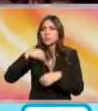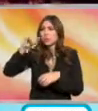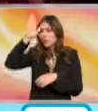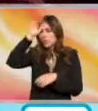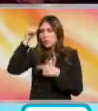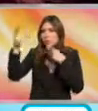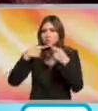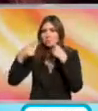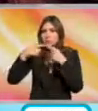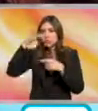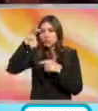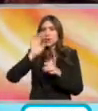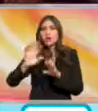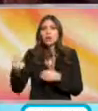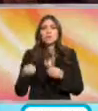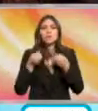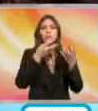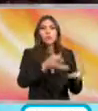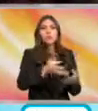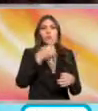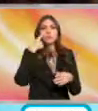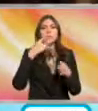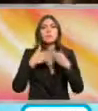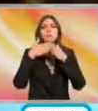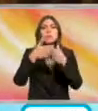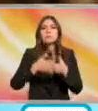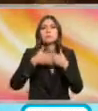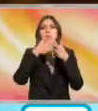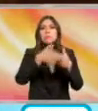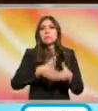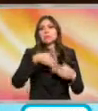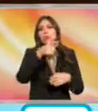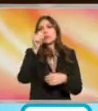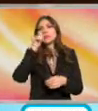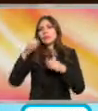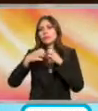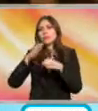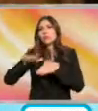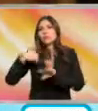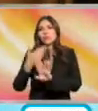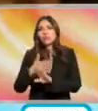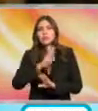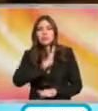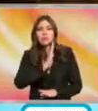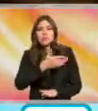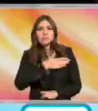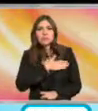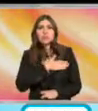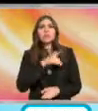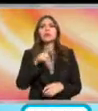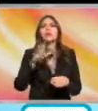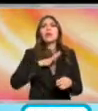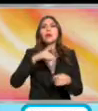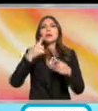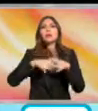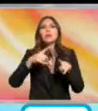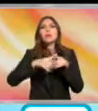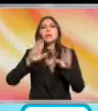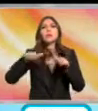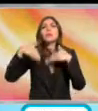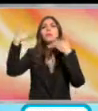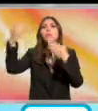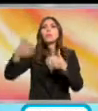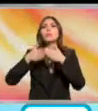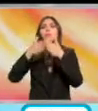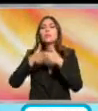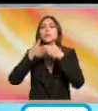le daban Sí. una cosa que se llamaba patente de corso, que decía, bueno, pues este hombre está en cualquier puerto inglés que llegue, le pueden dar asilo, y él va